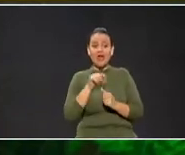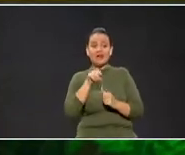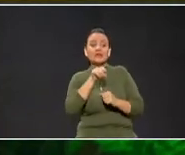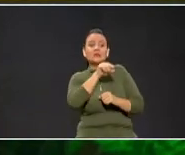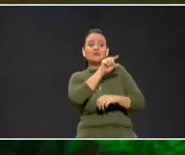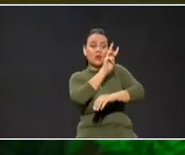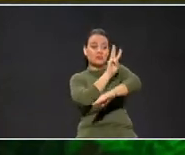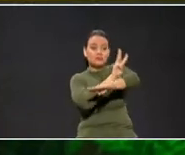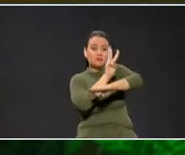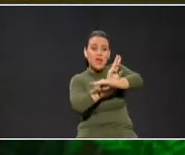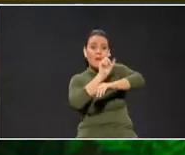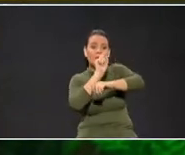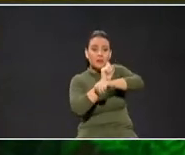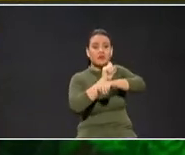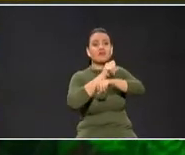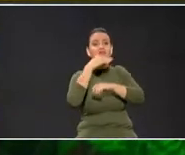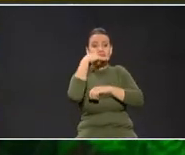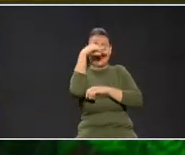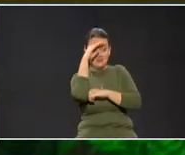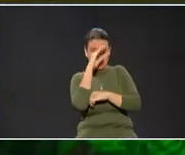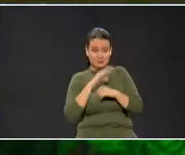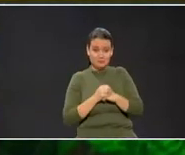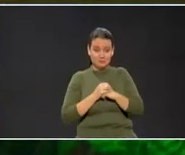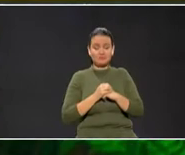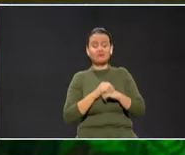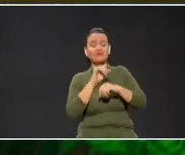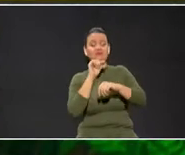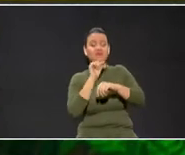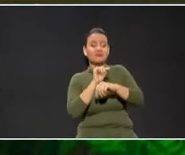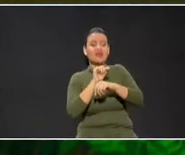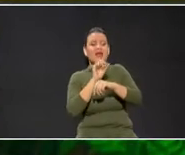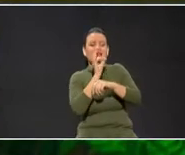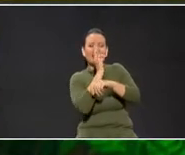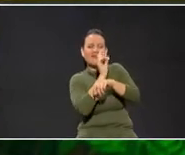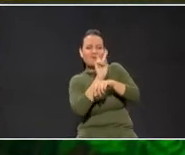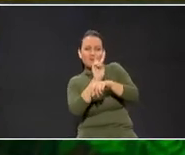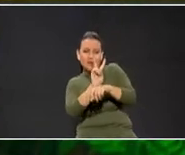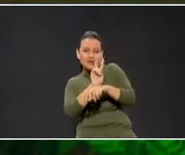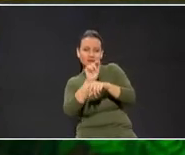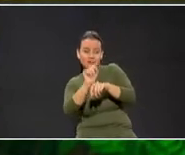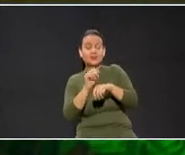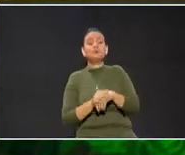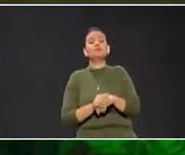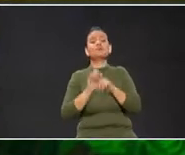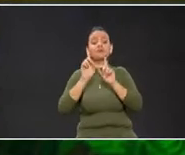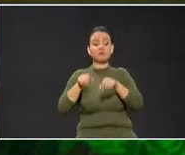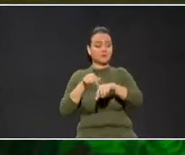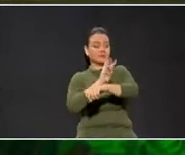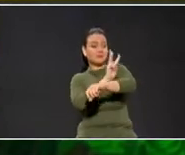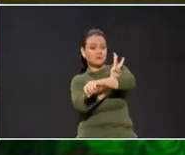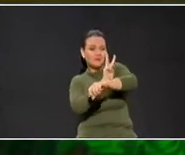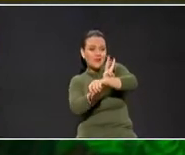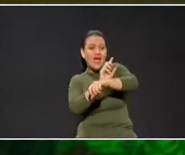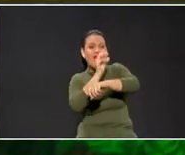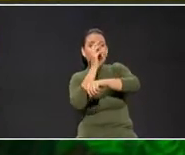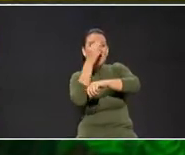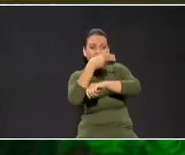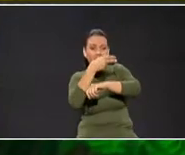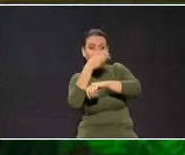y de la señal digital de www telemedellín punto tv y www h 13 n